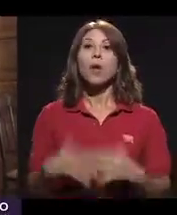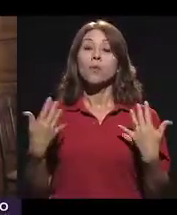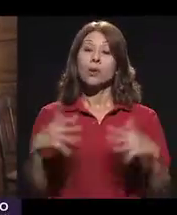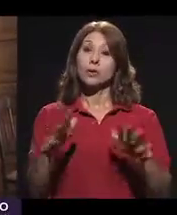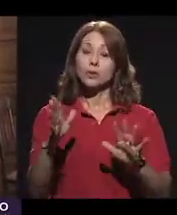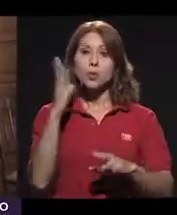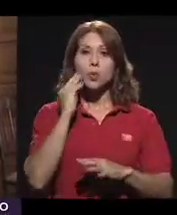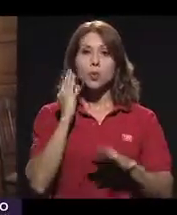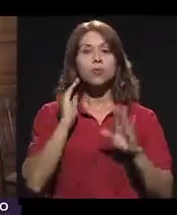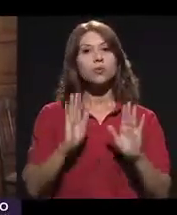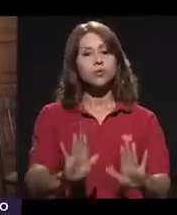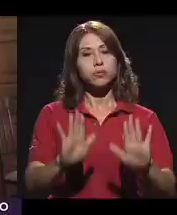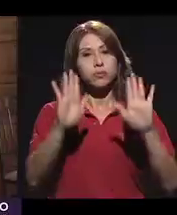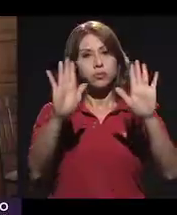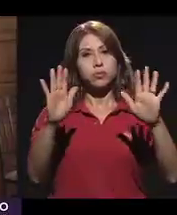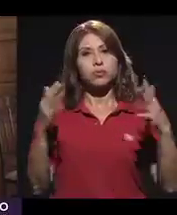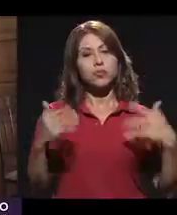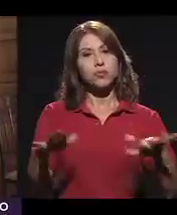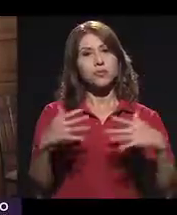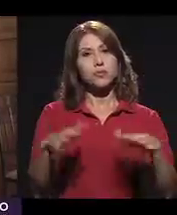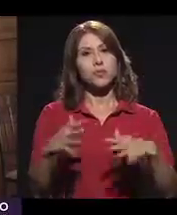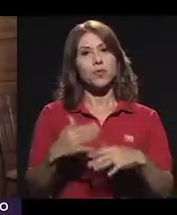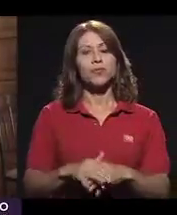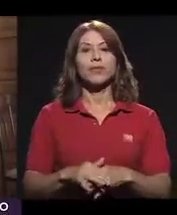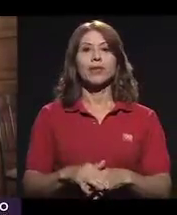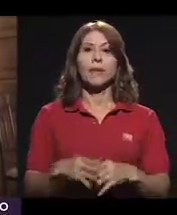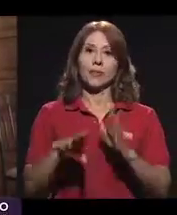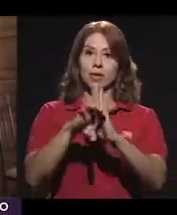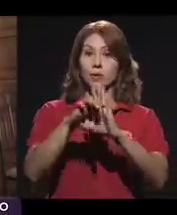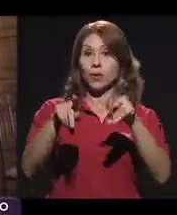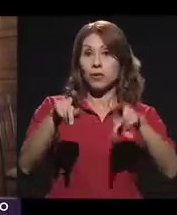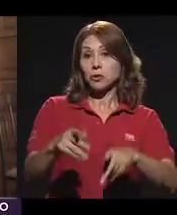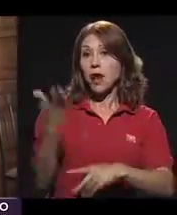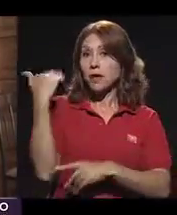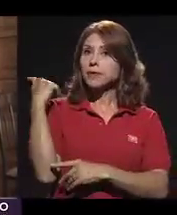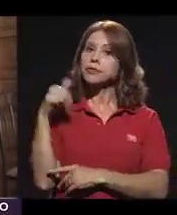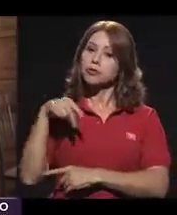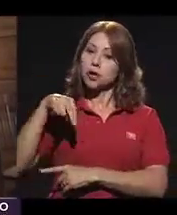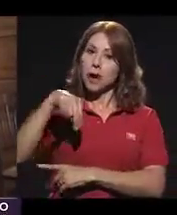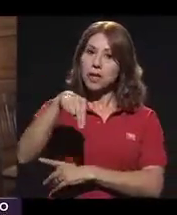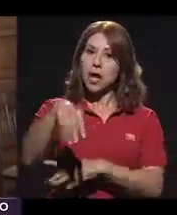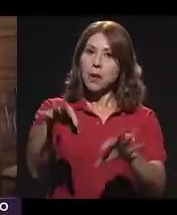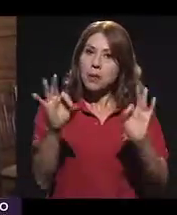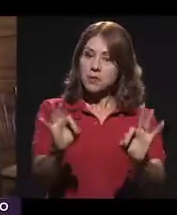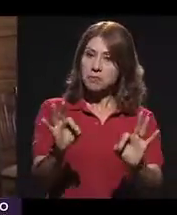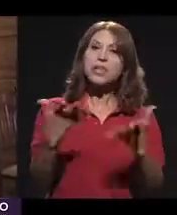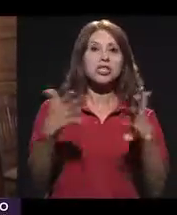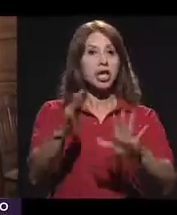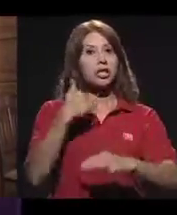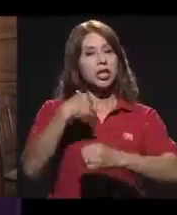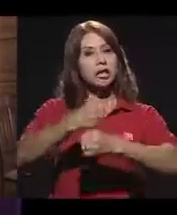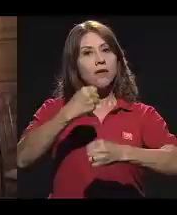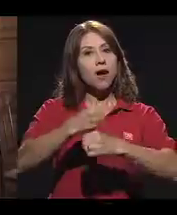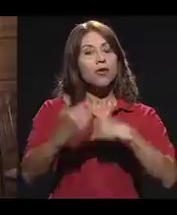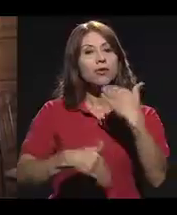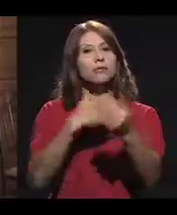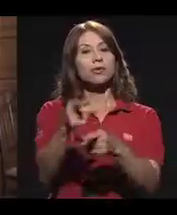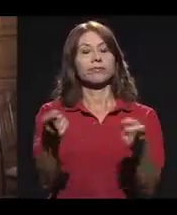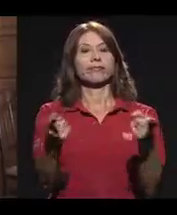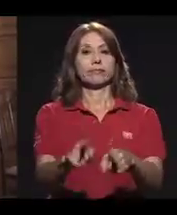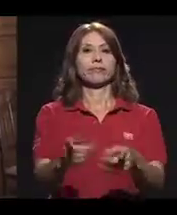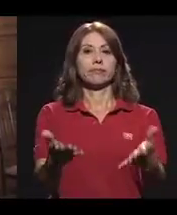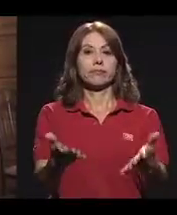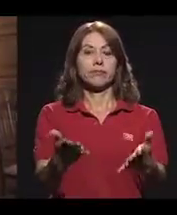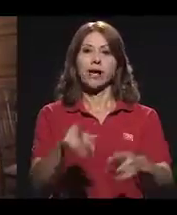increíble después de que una persona caminaba, tenía su trabajo, a después no poder hacer